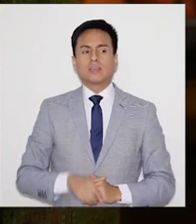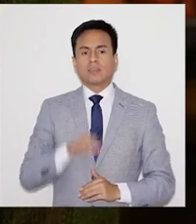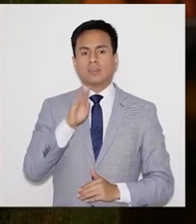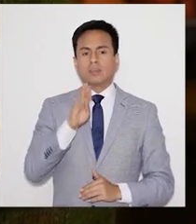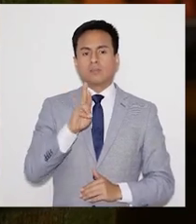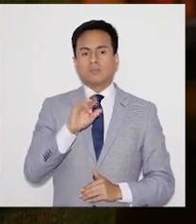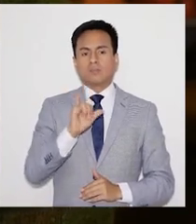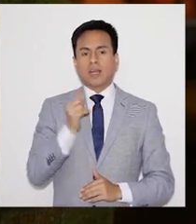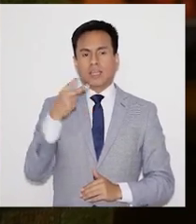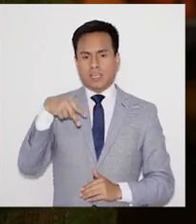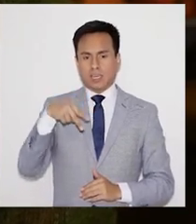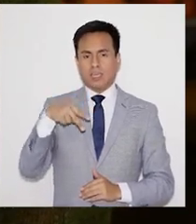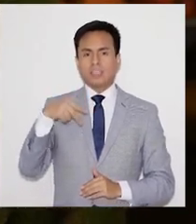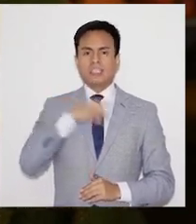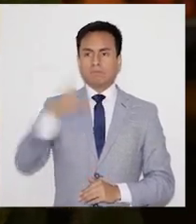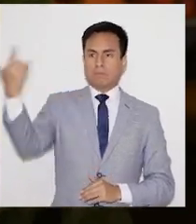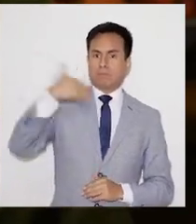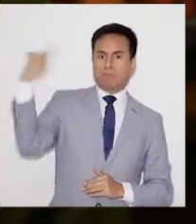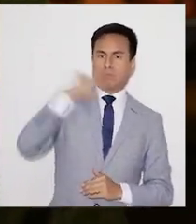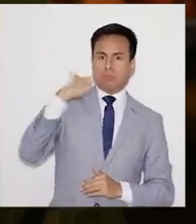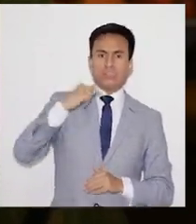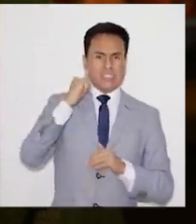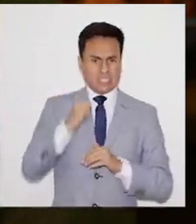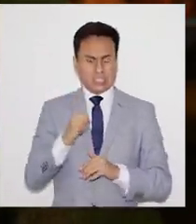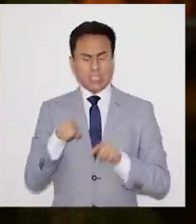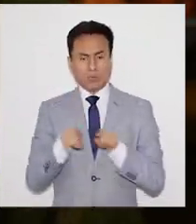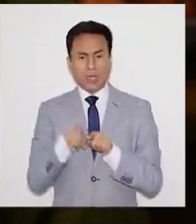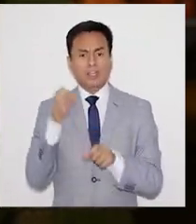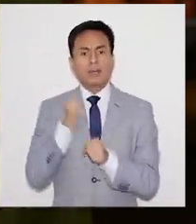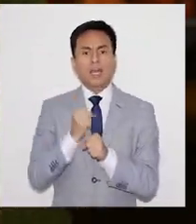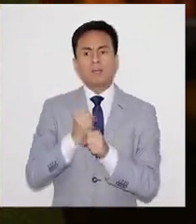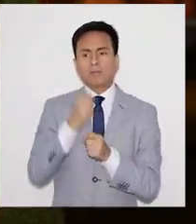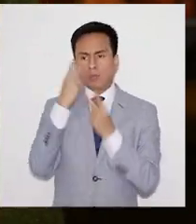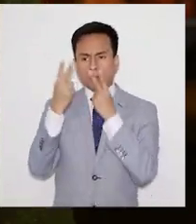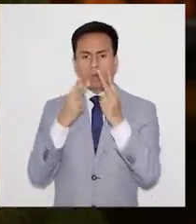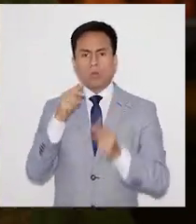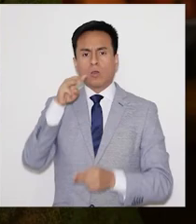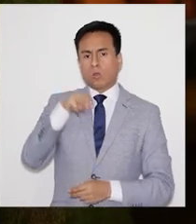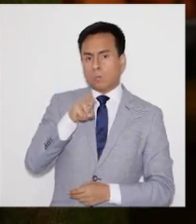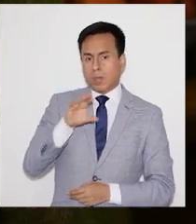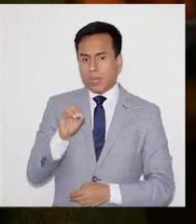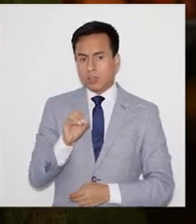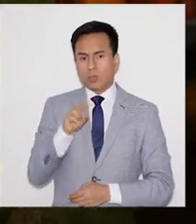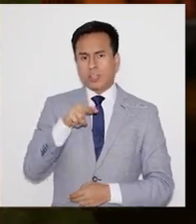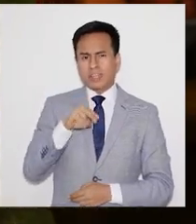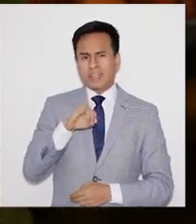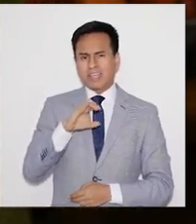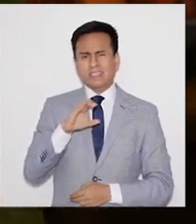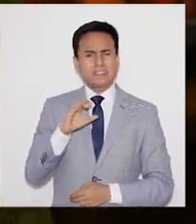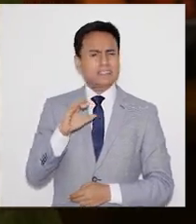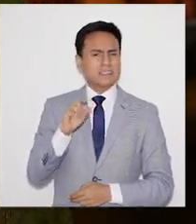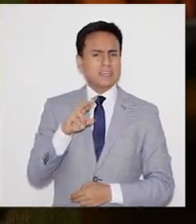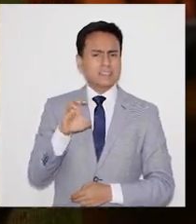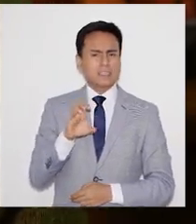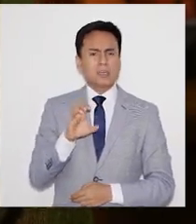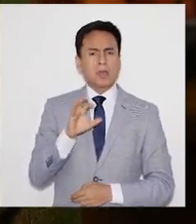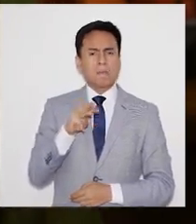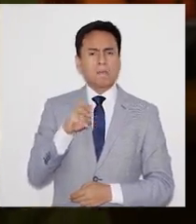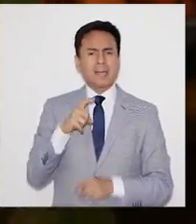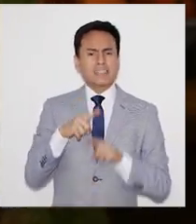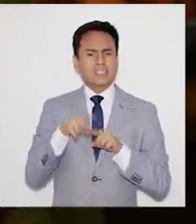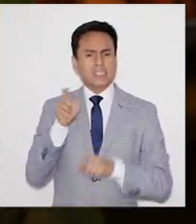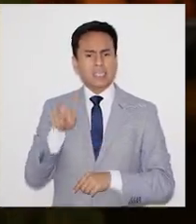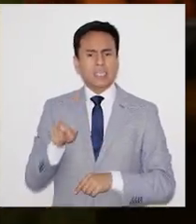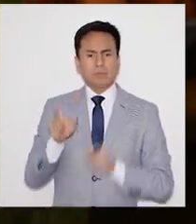Brian venía a Chile bien a menudo, trabajaba y vio con Mario Muy, con Nick Sunseft, con Mark Phillips.